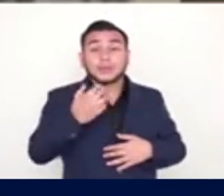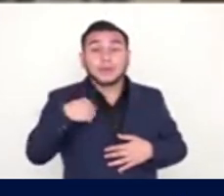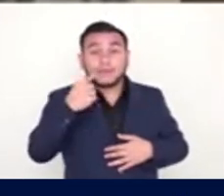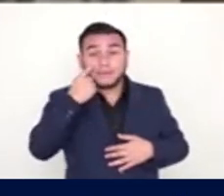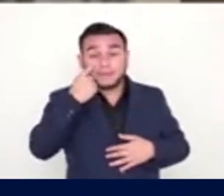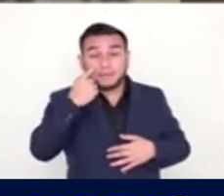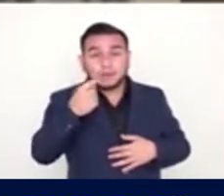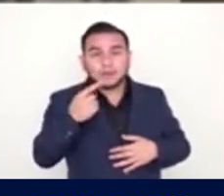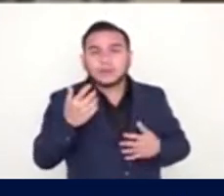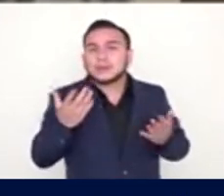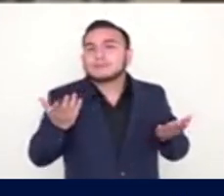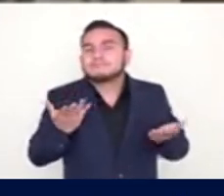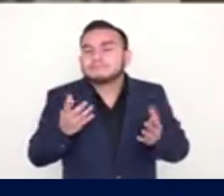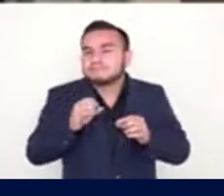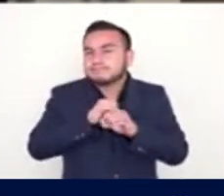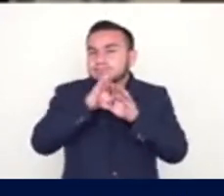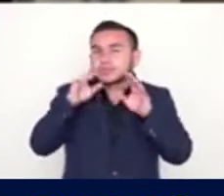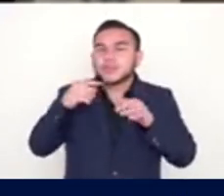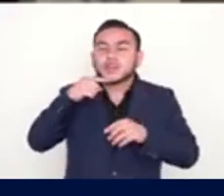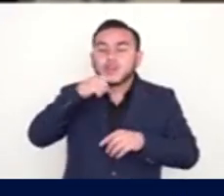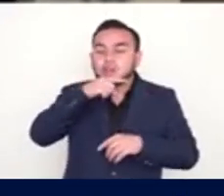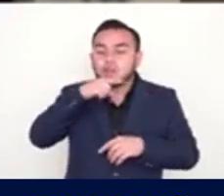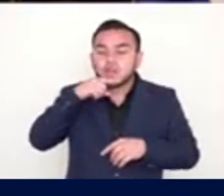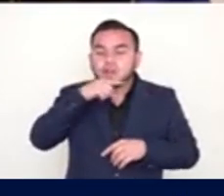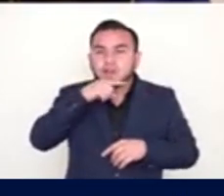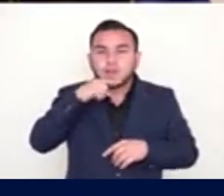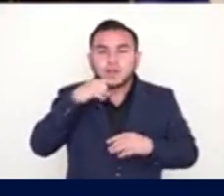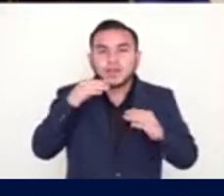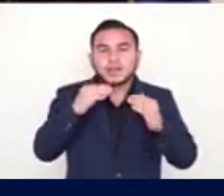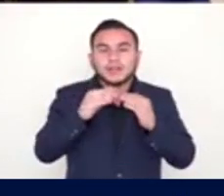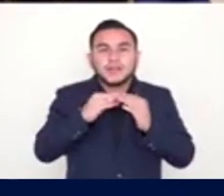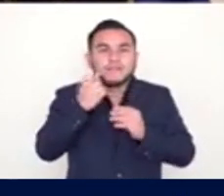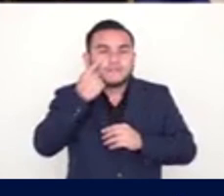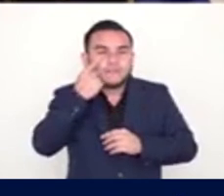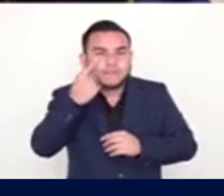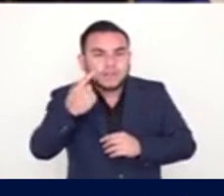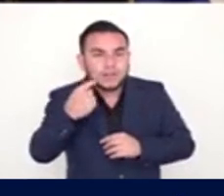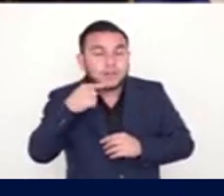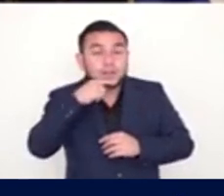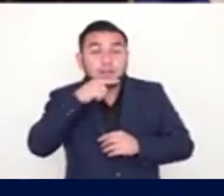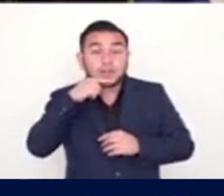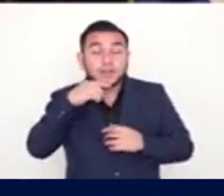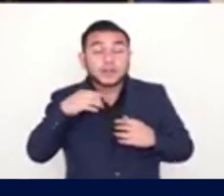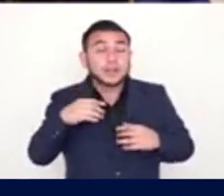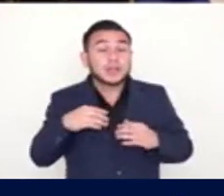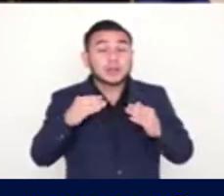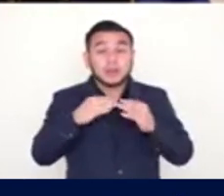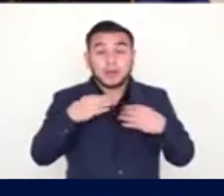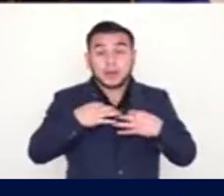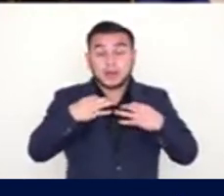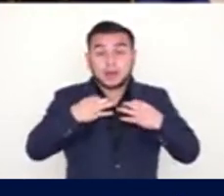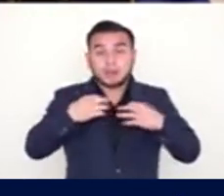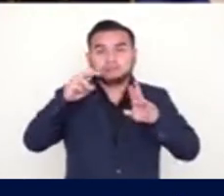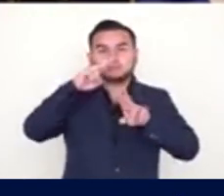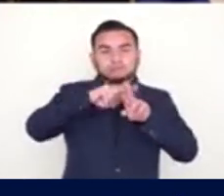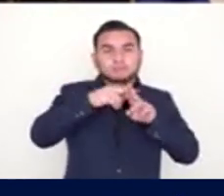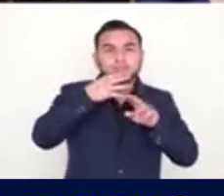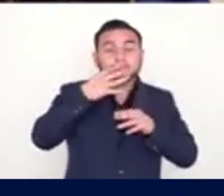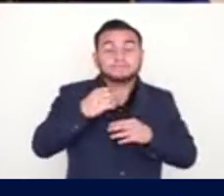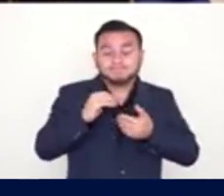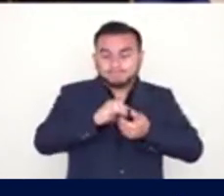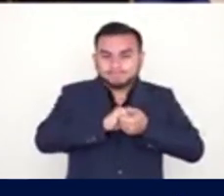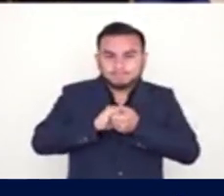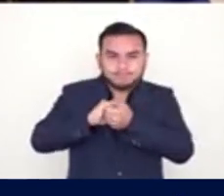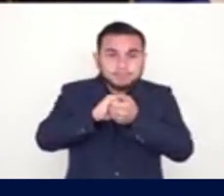acarrean son sus líderes, de como pueden ver ahí las camisas rojas del FMLN y como pueden ver ahí las camisas tricolor con los logos de arena. Y esta unión